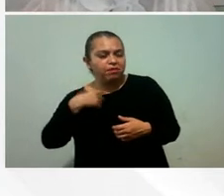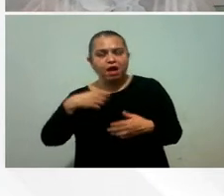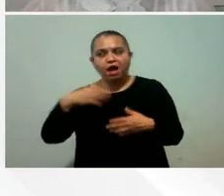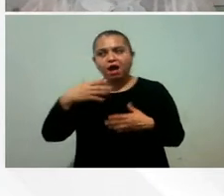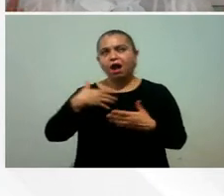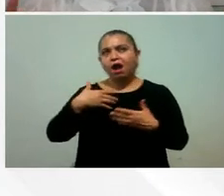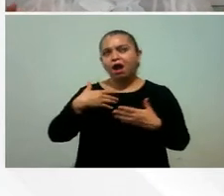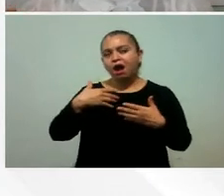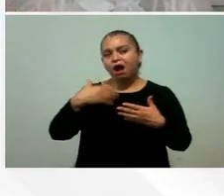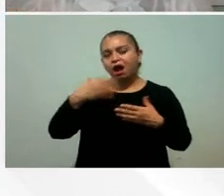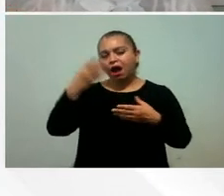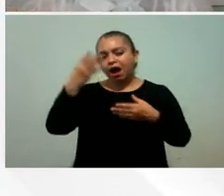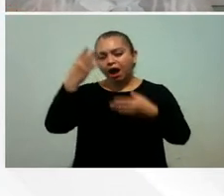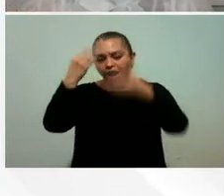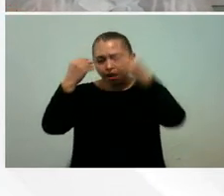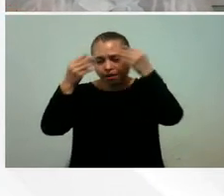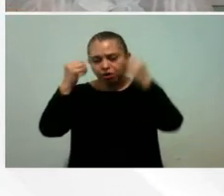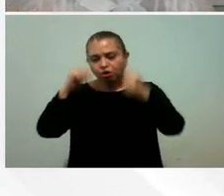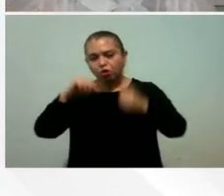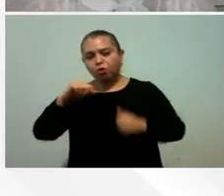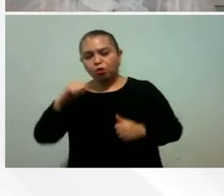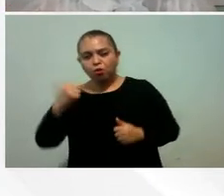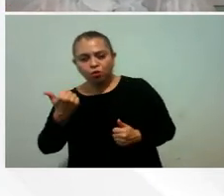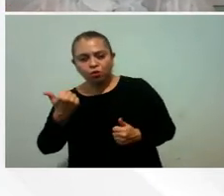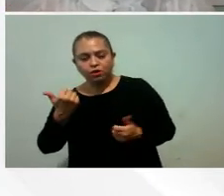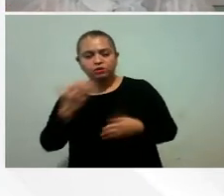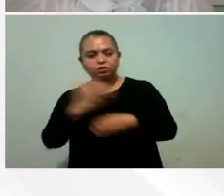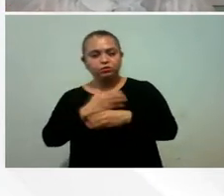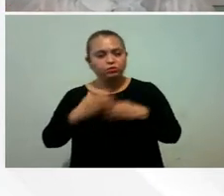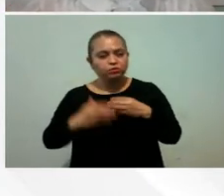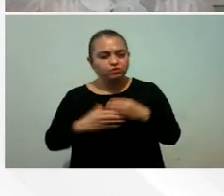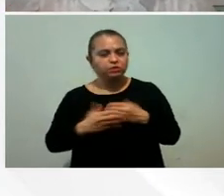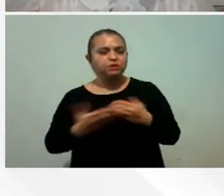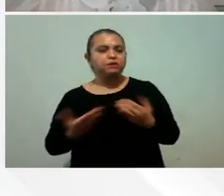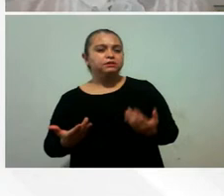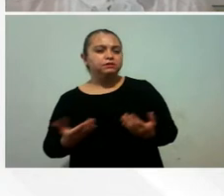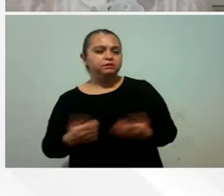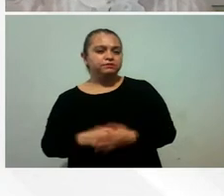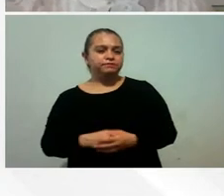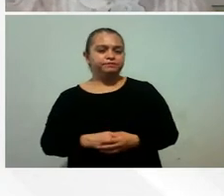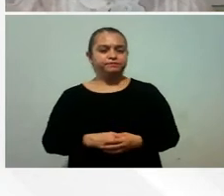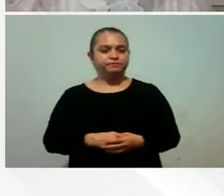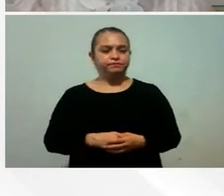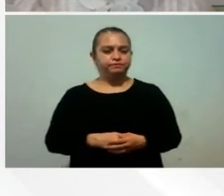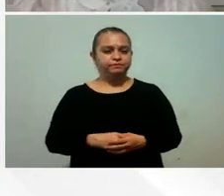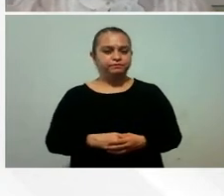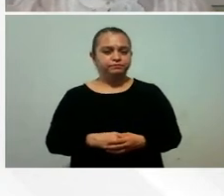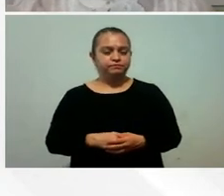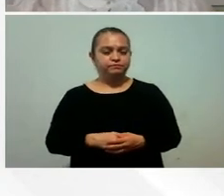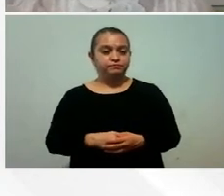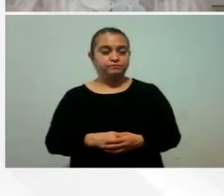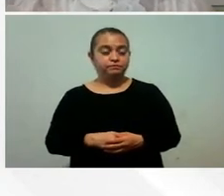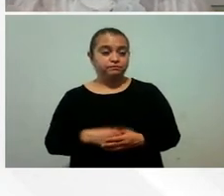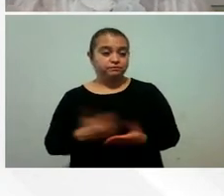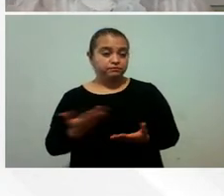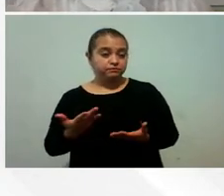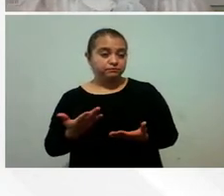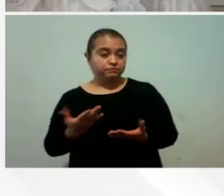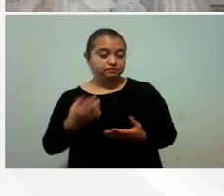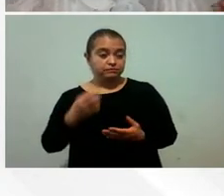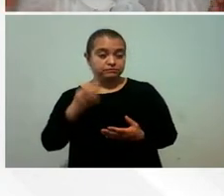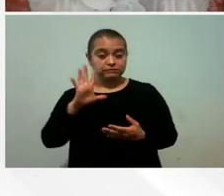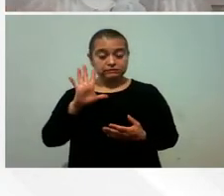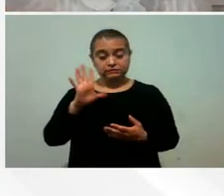O incluso puede ser para alguna madre o padre de familia. Te vamos a dar